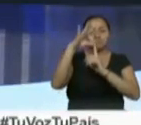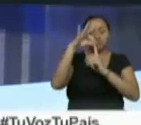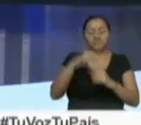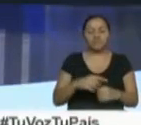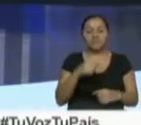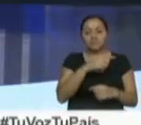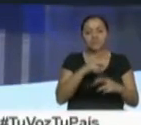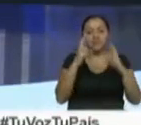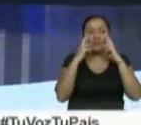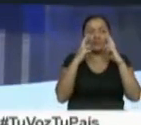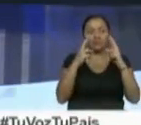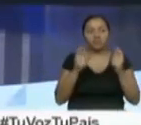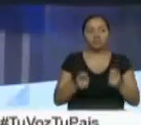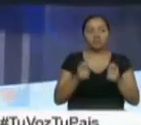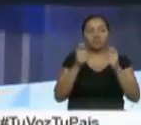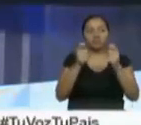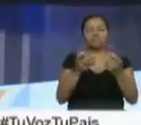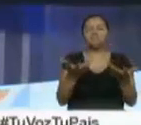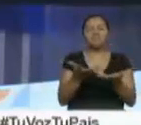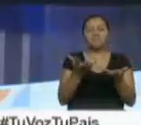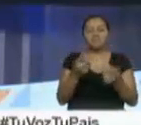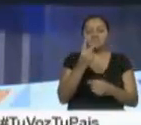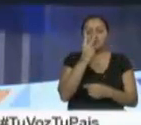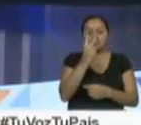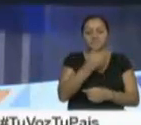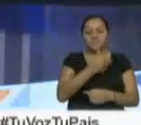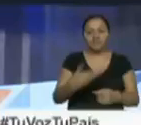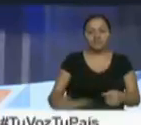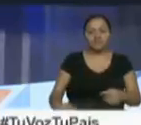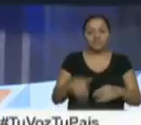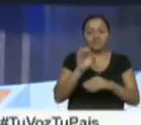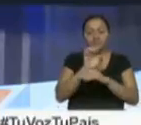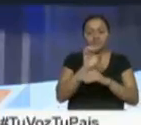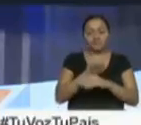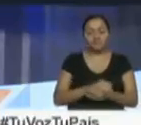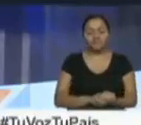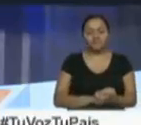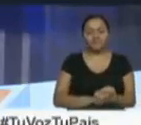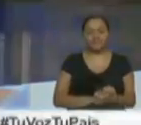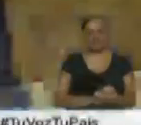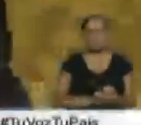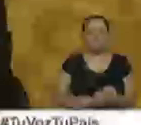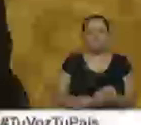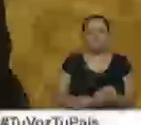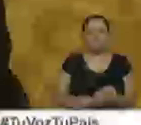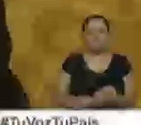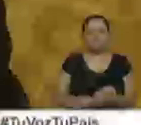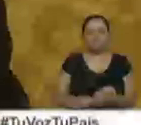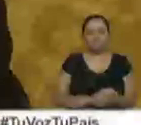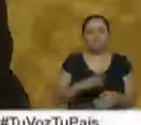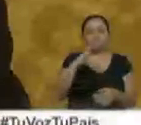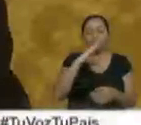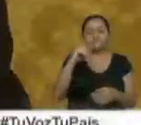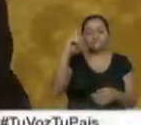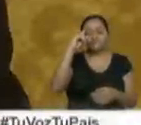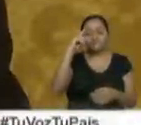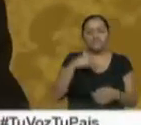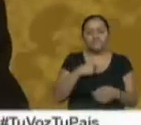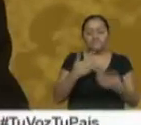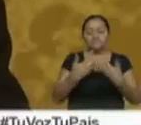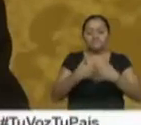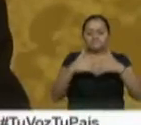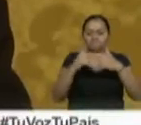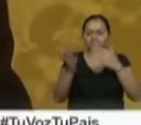oficial, reconocimiento otorgado por el presidente de la República, Rafael Correa. Rafael Correa Delgado, el